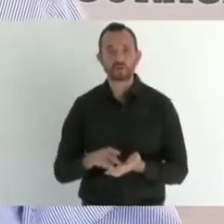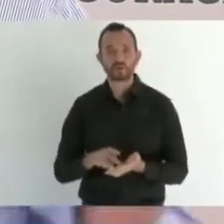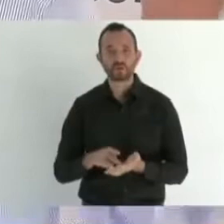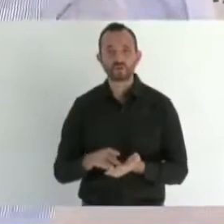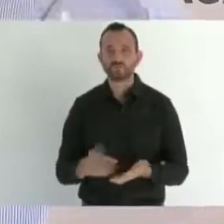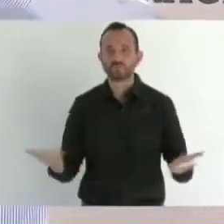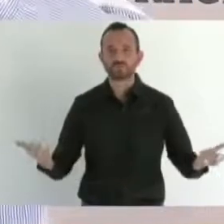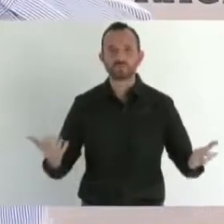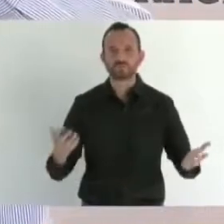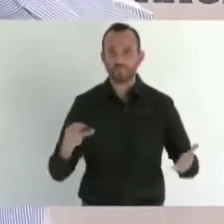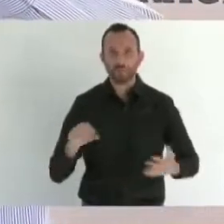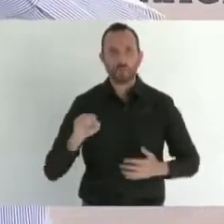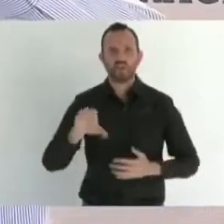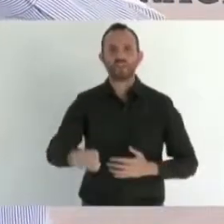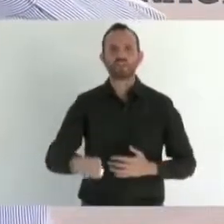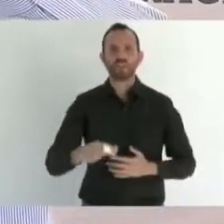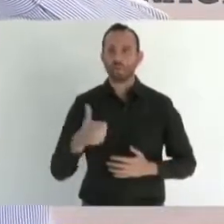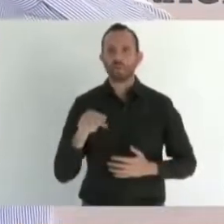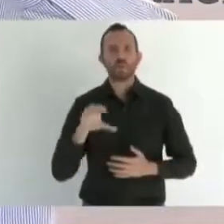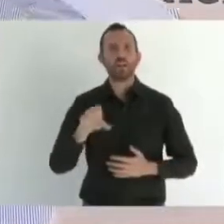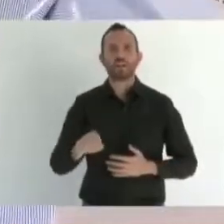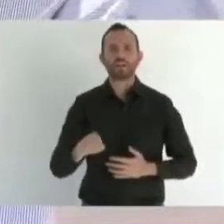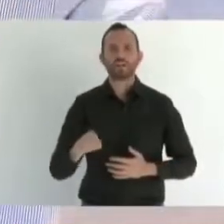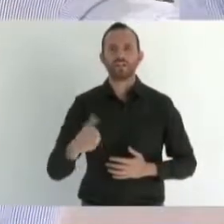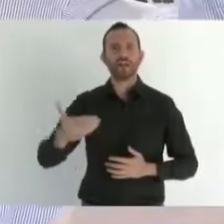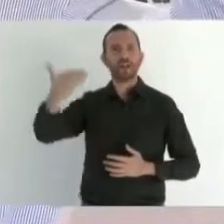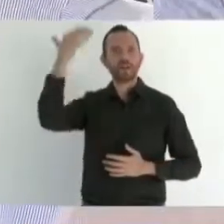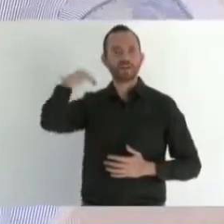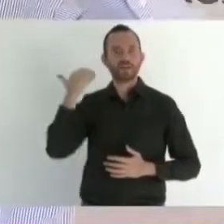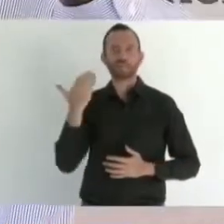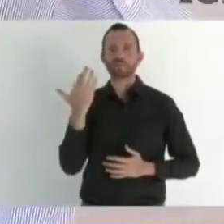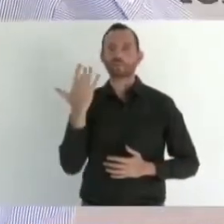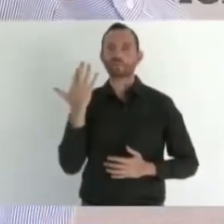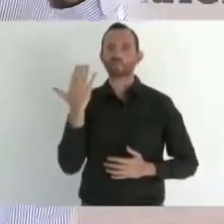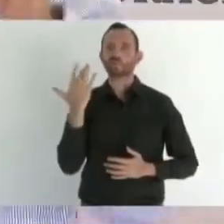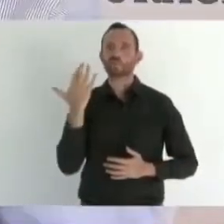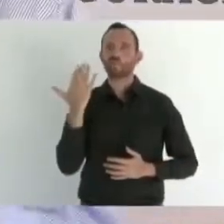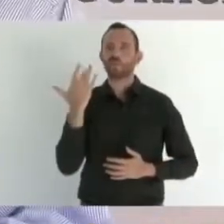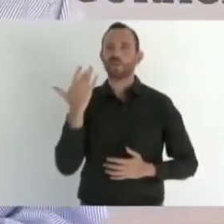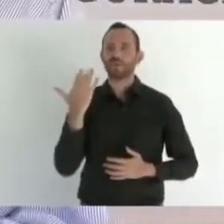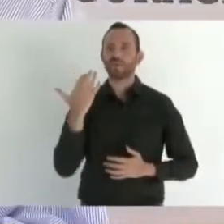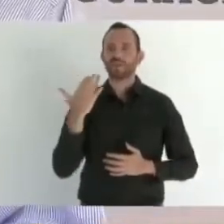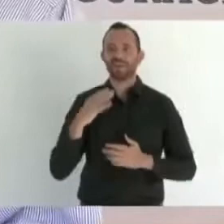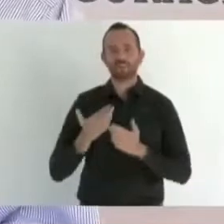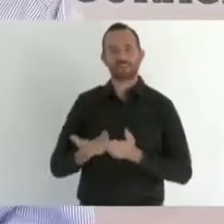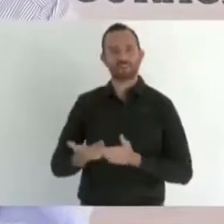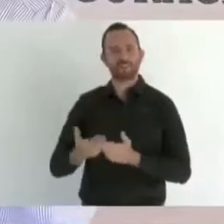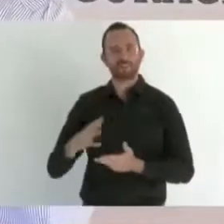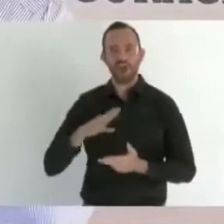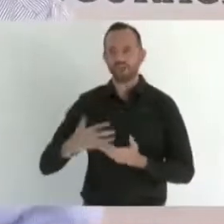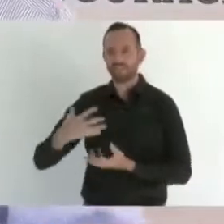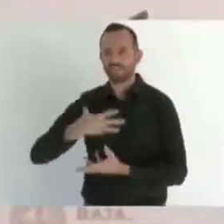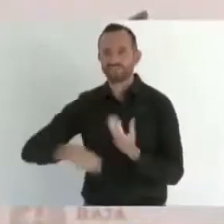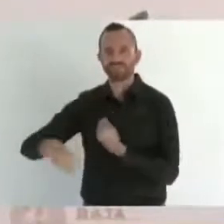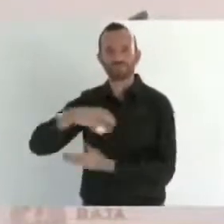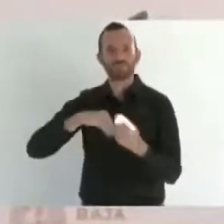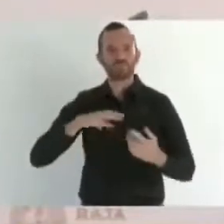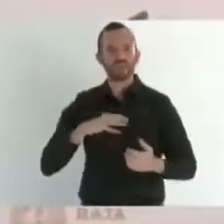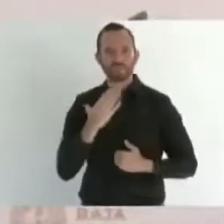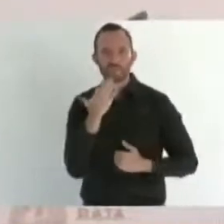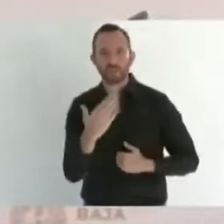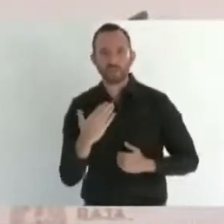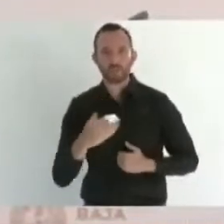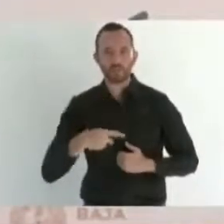de 50 kilos hace 30 años a 5 kilos y media